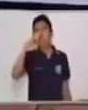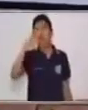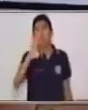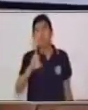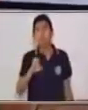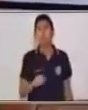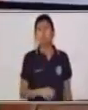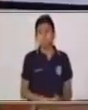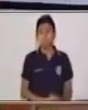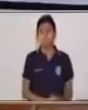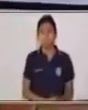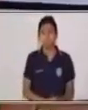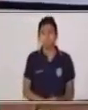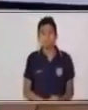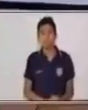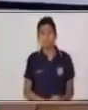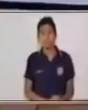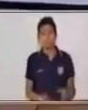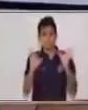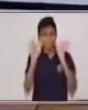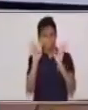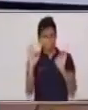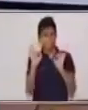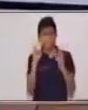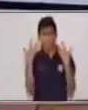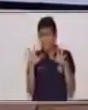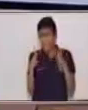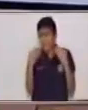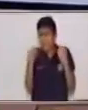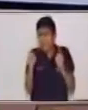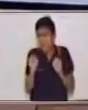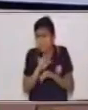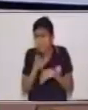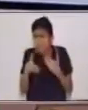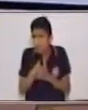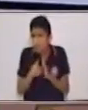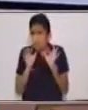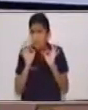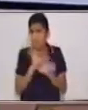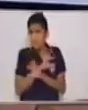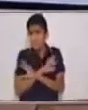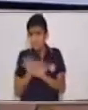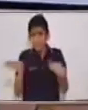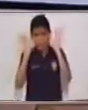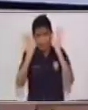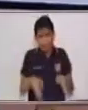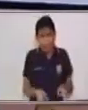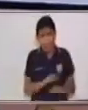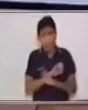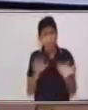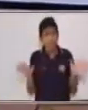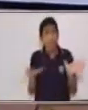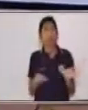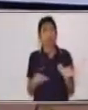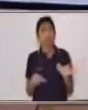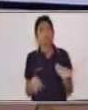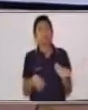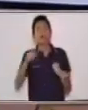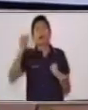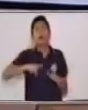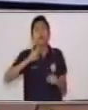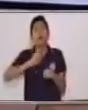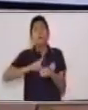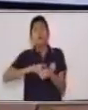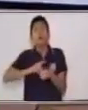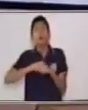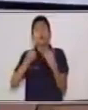y vendió. Muy bien, ya realizamos todos los signos matemáticos que vamos a aplicar en esta oración compuesta y en este